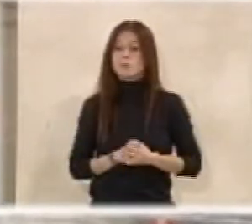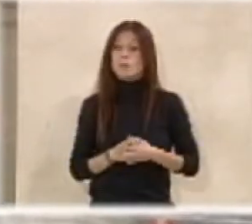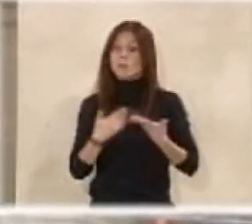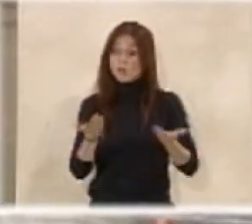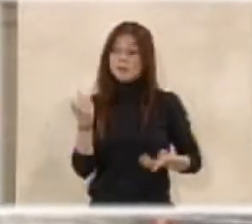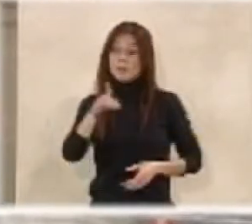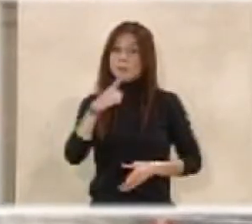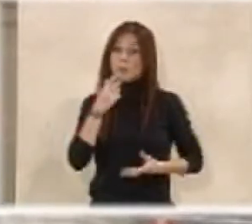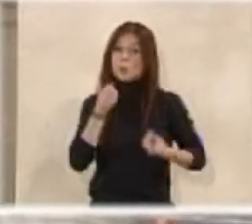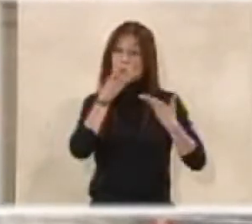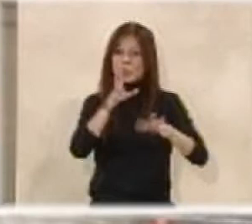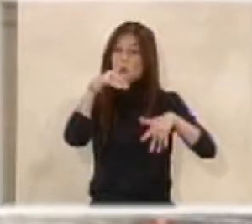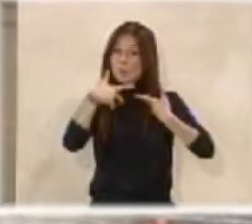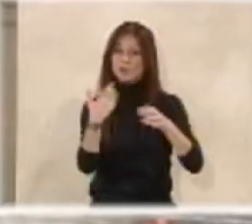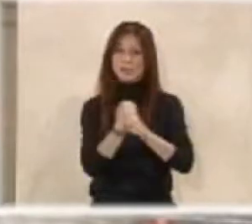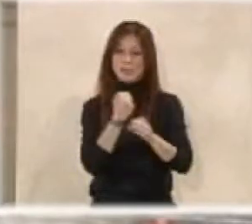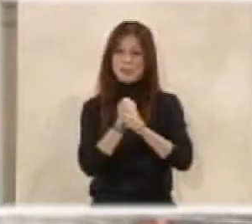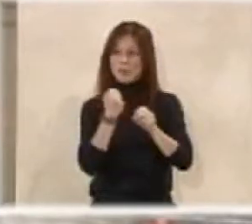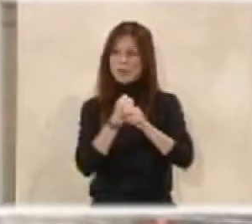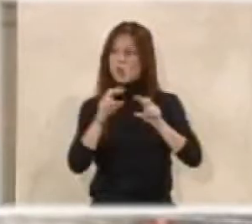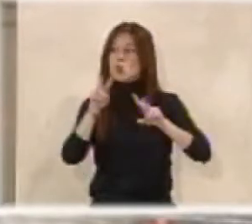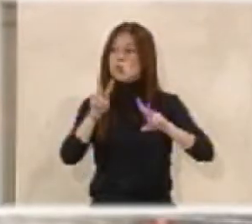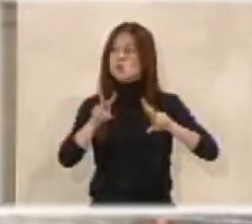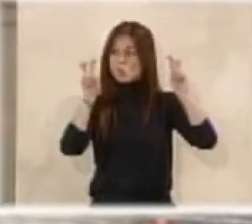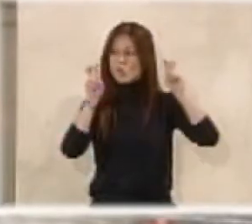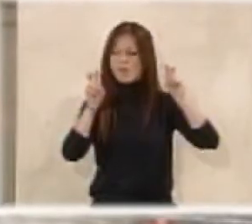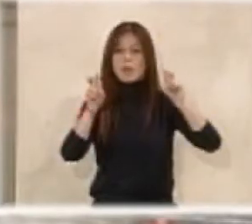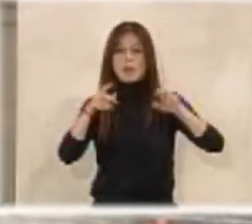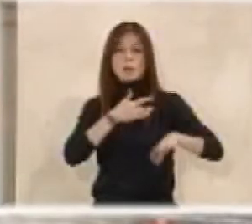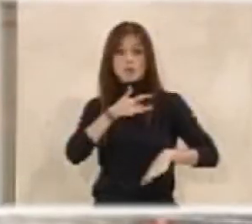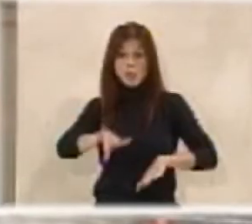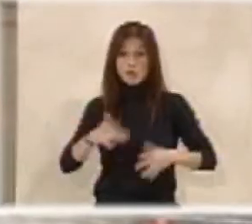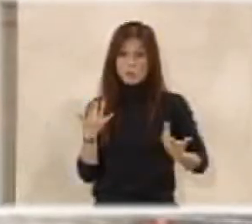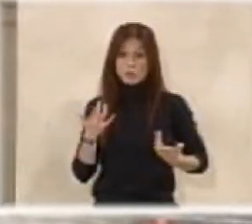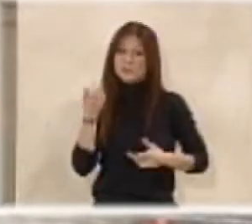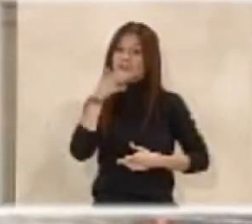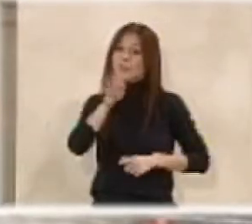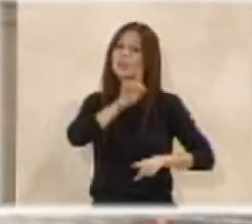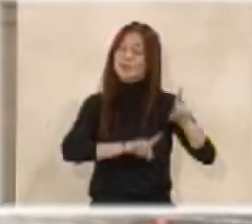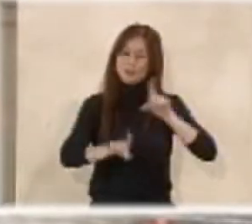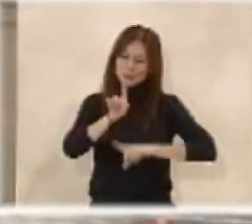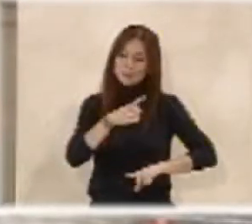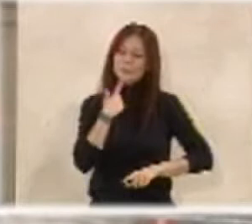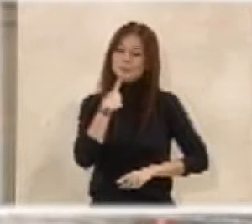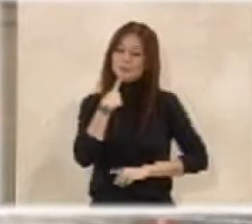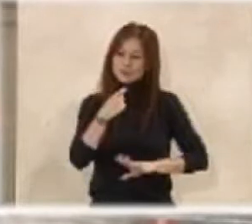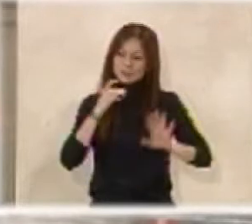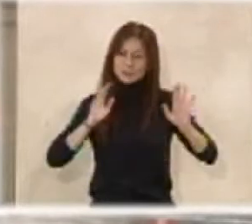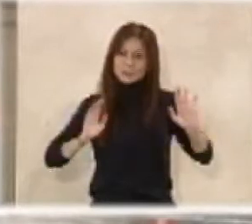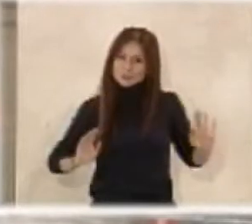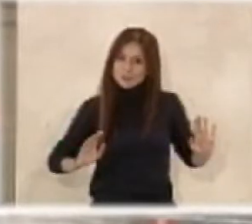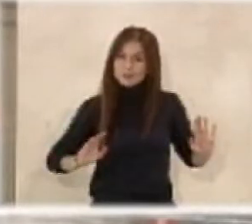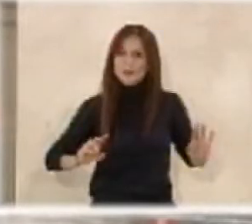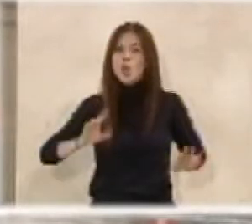premisa, le diré que estamos trabajando en la nueva. También le voy a decir que es un problema complejo, que a diferencia de